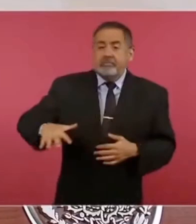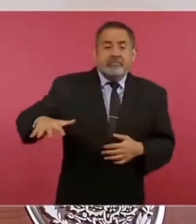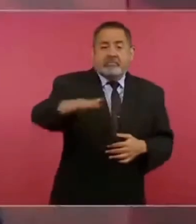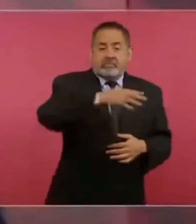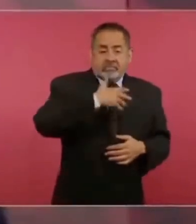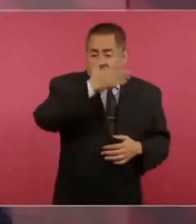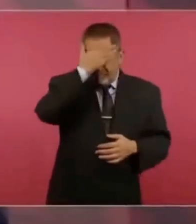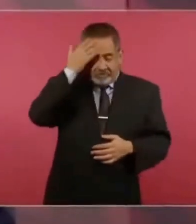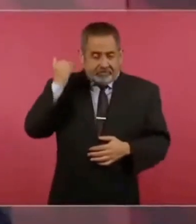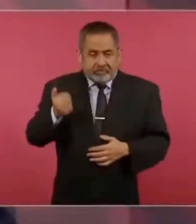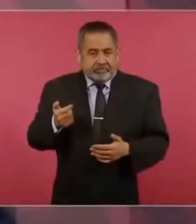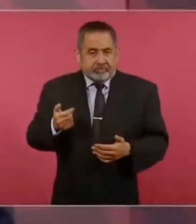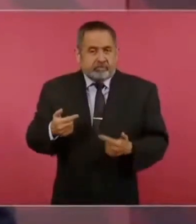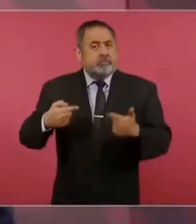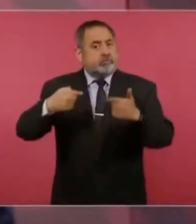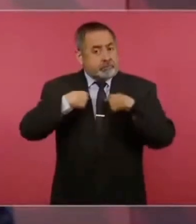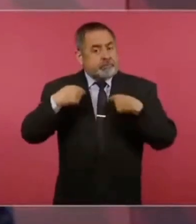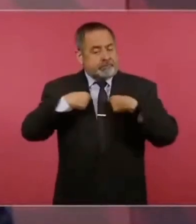Yo llegué